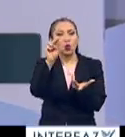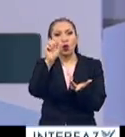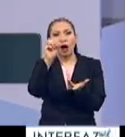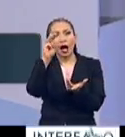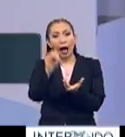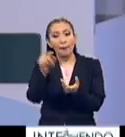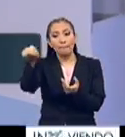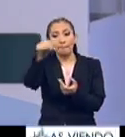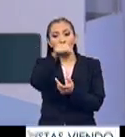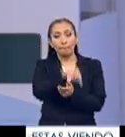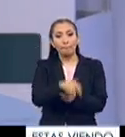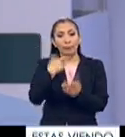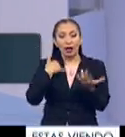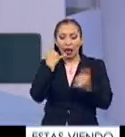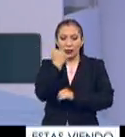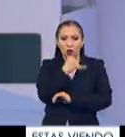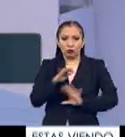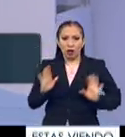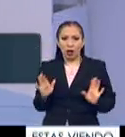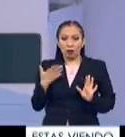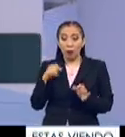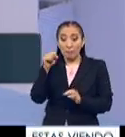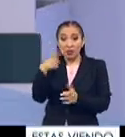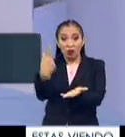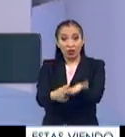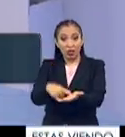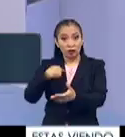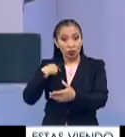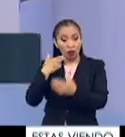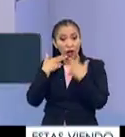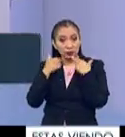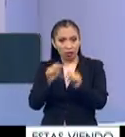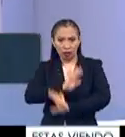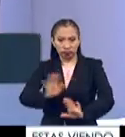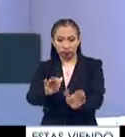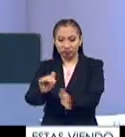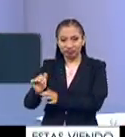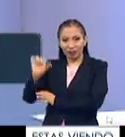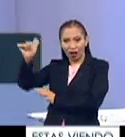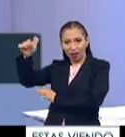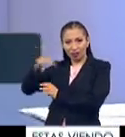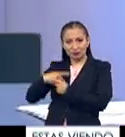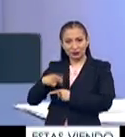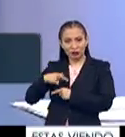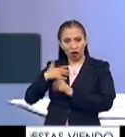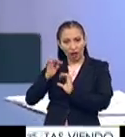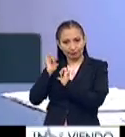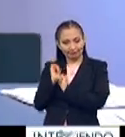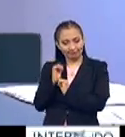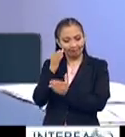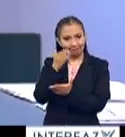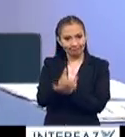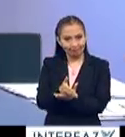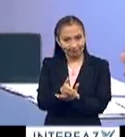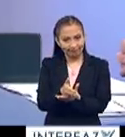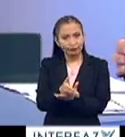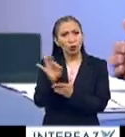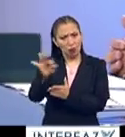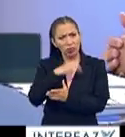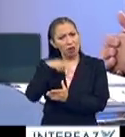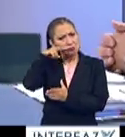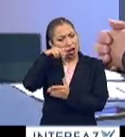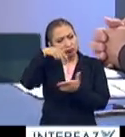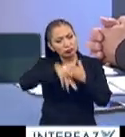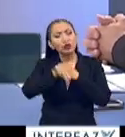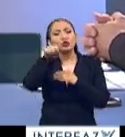UAM. Para que haya neutralidad y objetividad, ¿no? Por supuesto. Exactamente, eso es lo que se busca. Entonces, todas son consultables. Claro. Oye, qué bien.